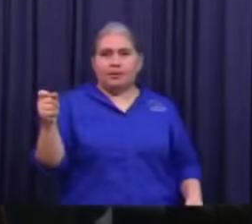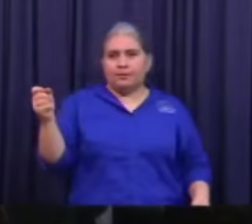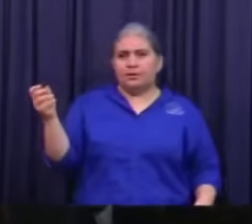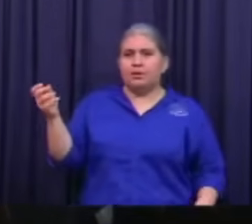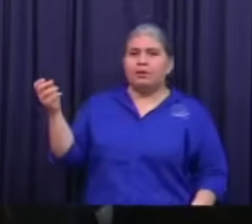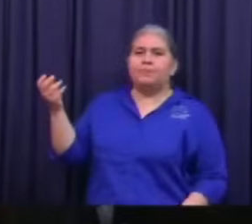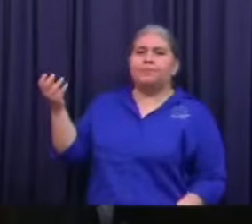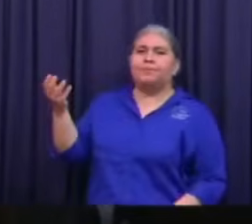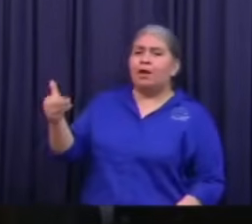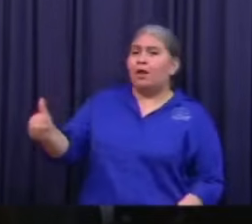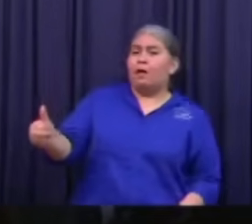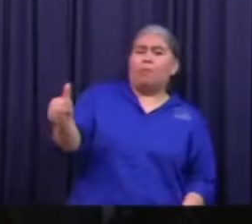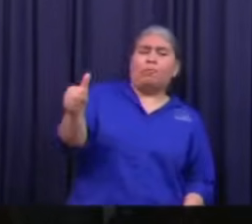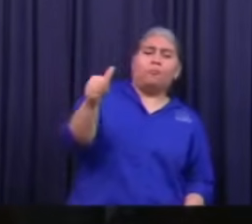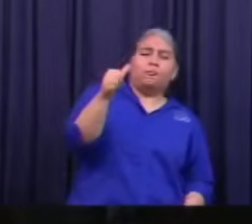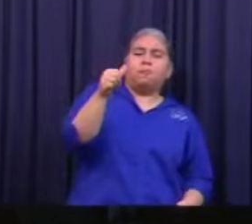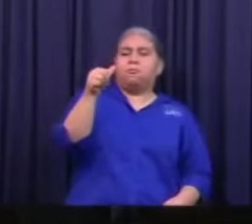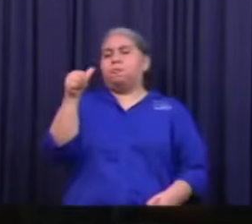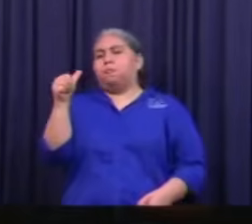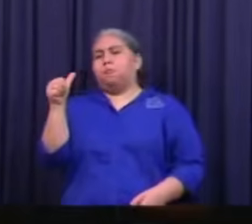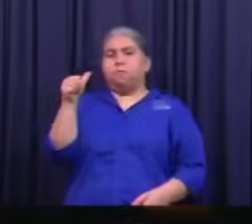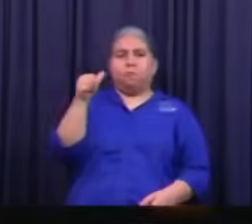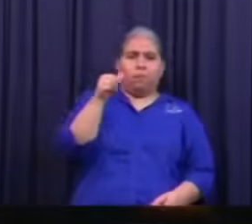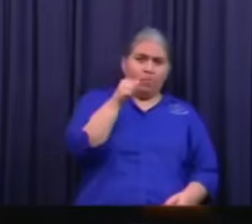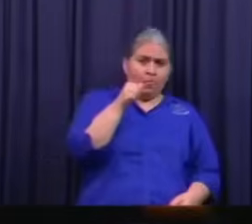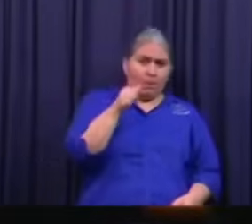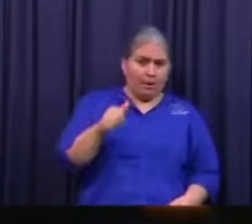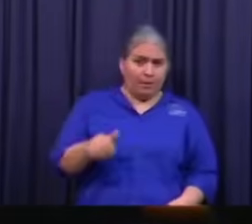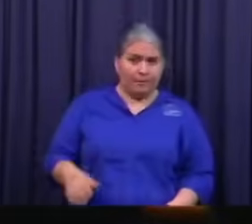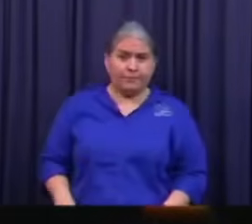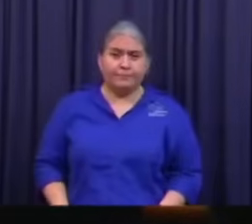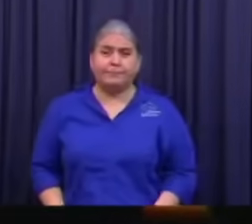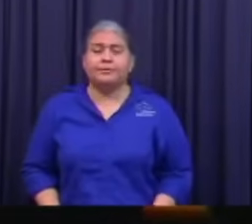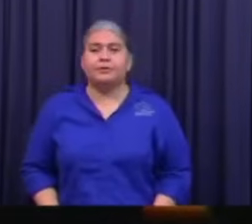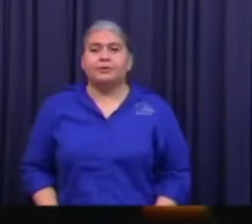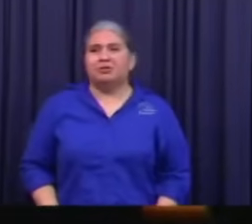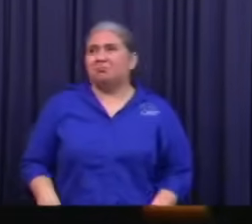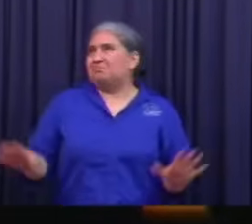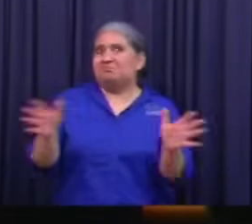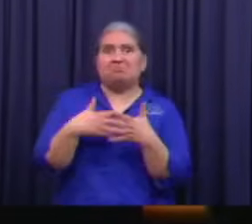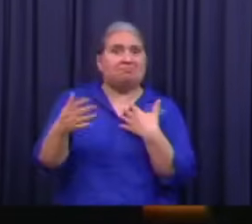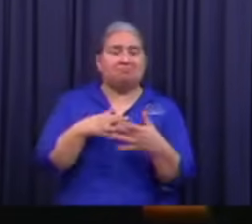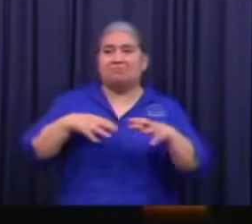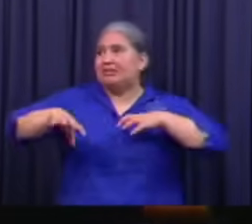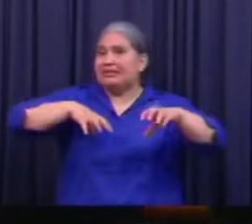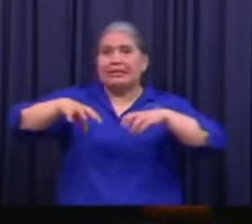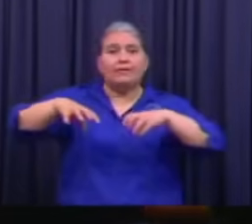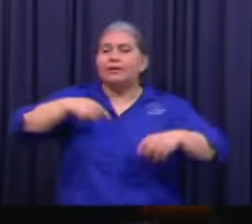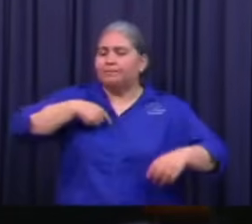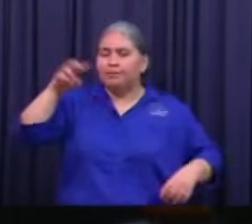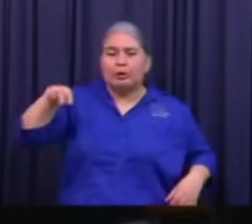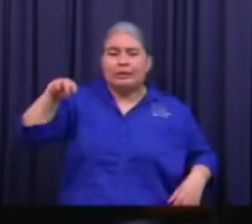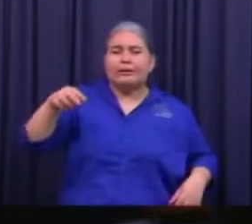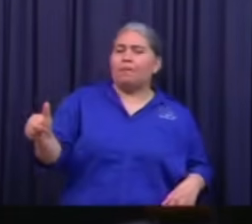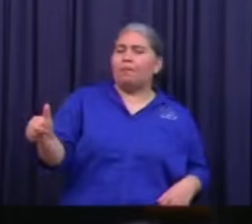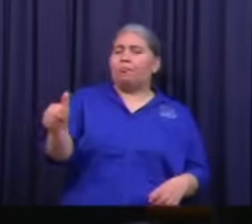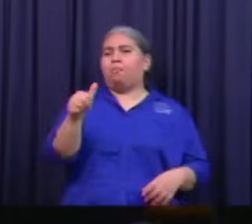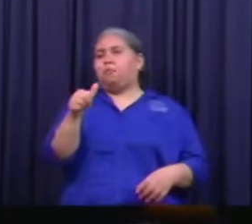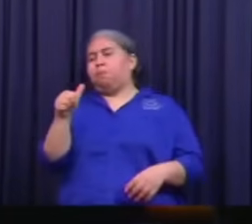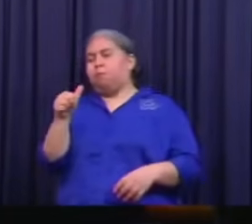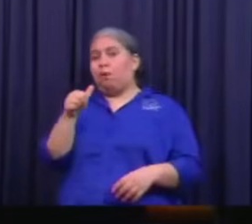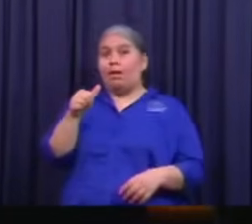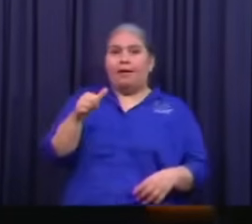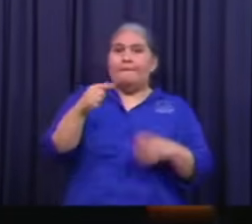celebración cualquier evento cualquier evento no cuando llegue a Cristo entendí que ahí estaba la